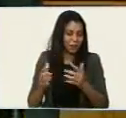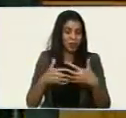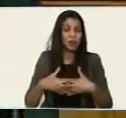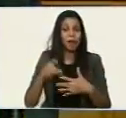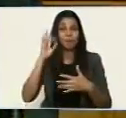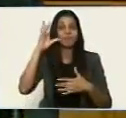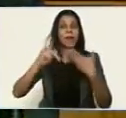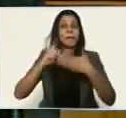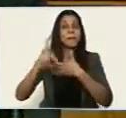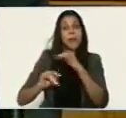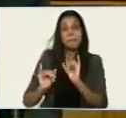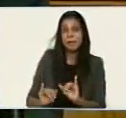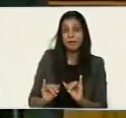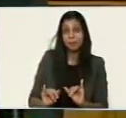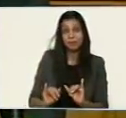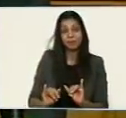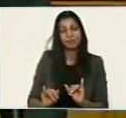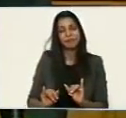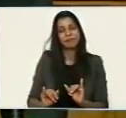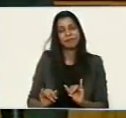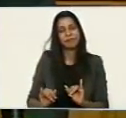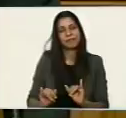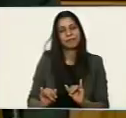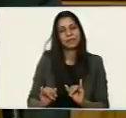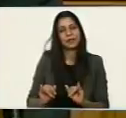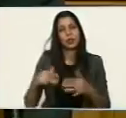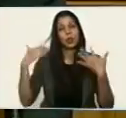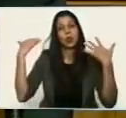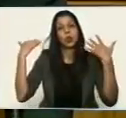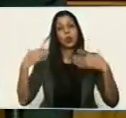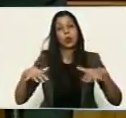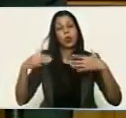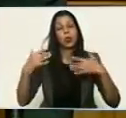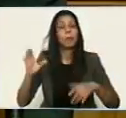es una política de ellos. Pero entramos en una debilidad